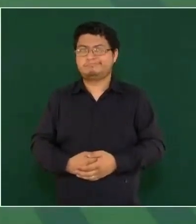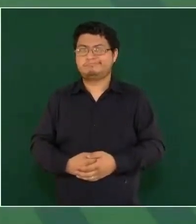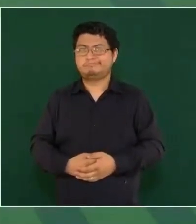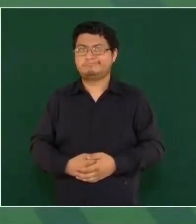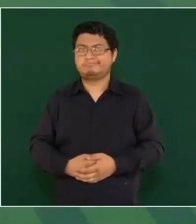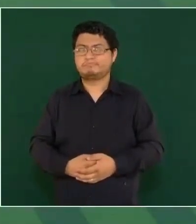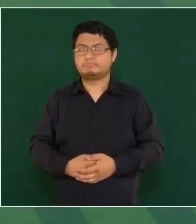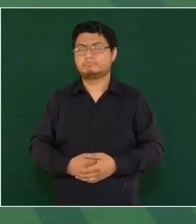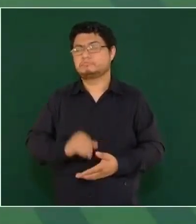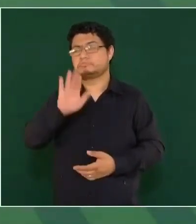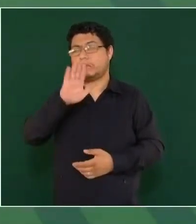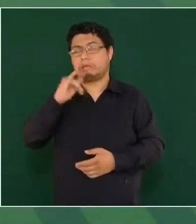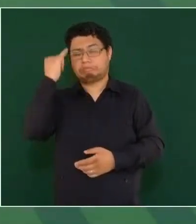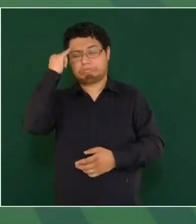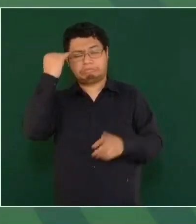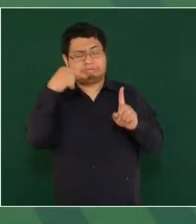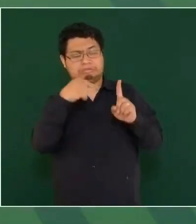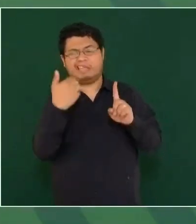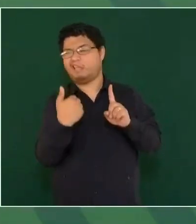como indianos